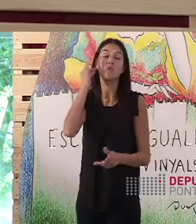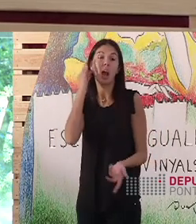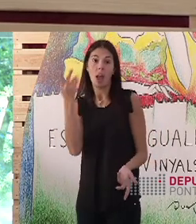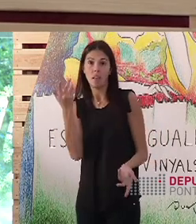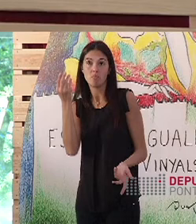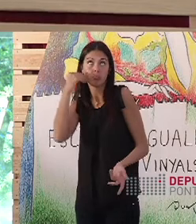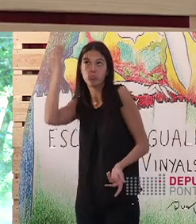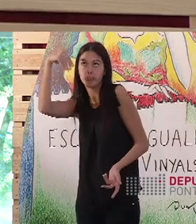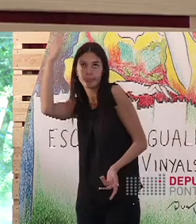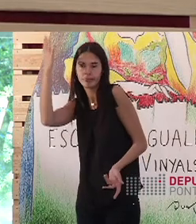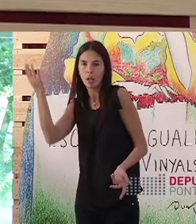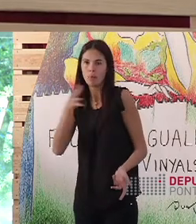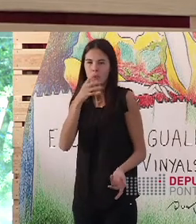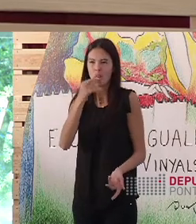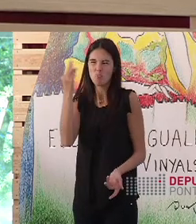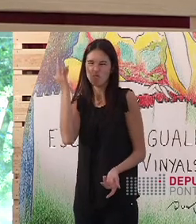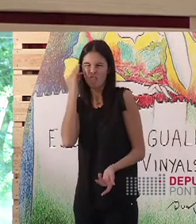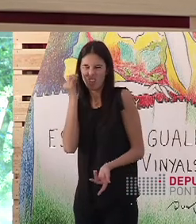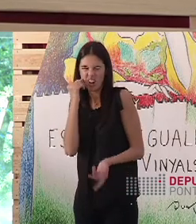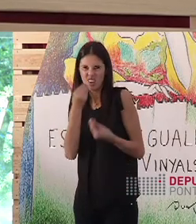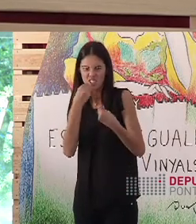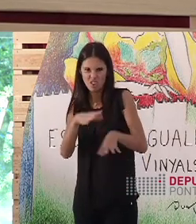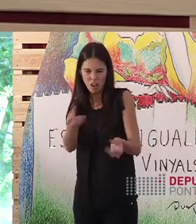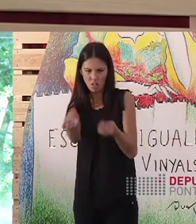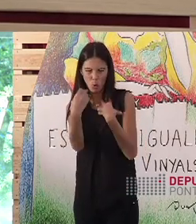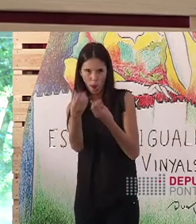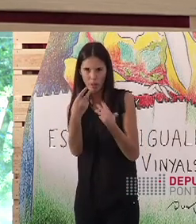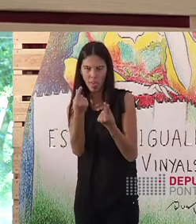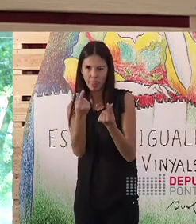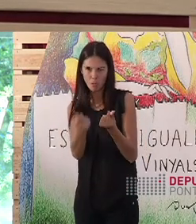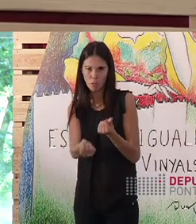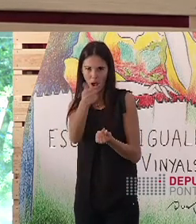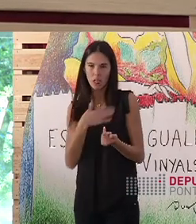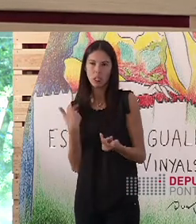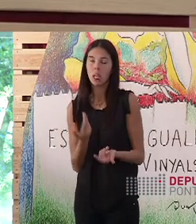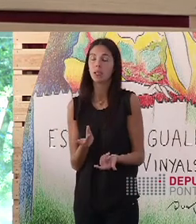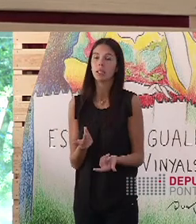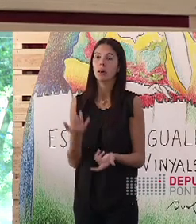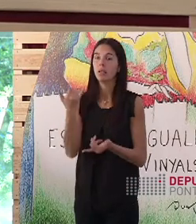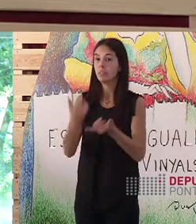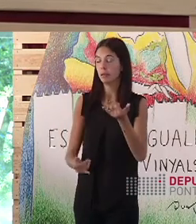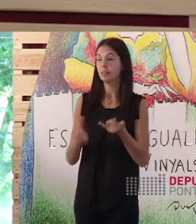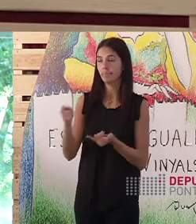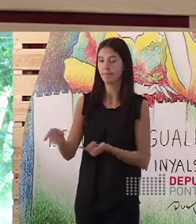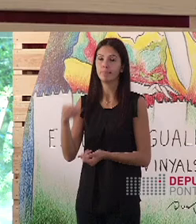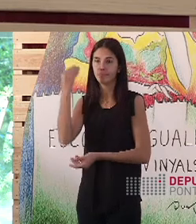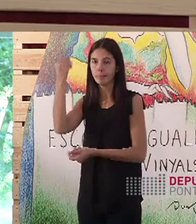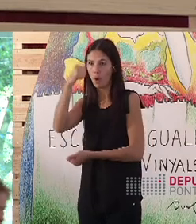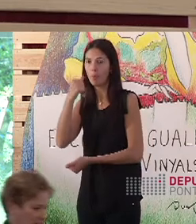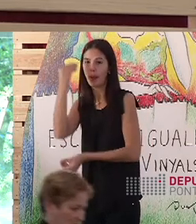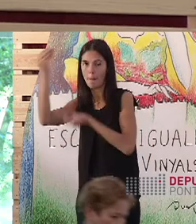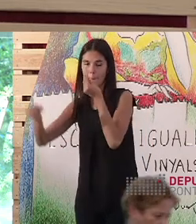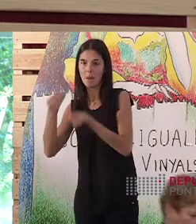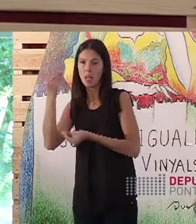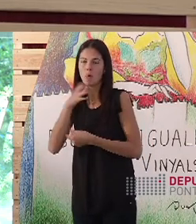porque se imagina que é unha muller perversa que me está contando unha historia para poder coller máis cartos, porque é o que realmente se quere, que son,